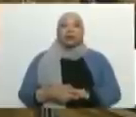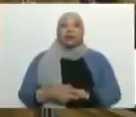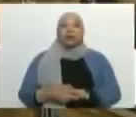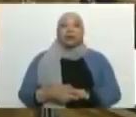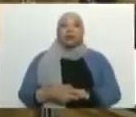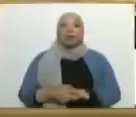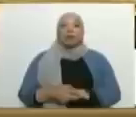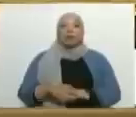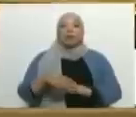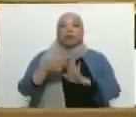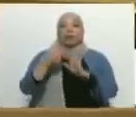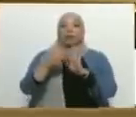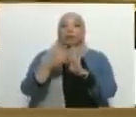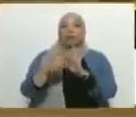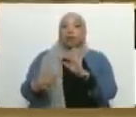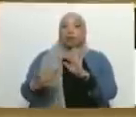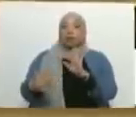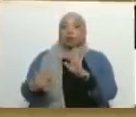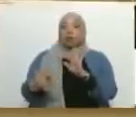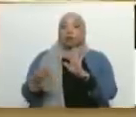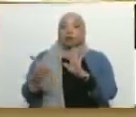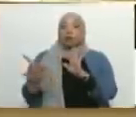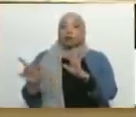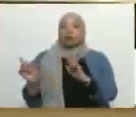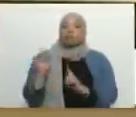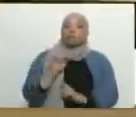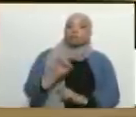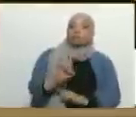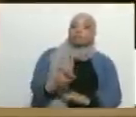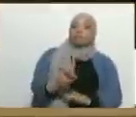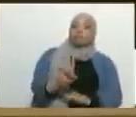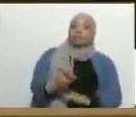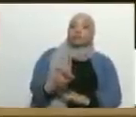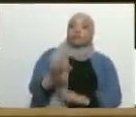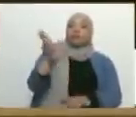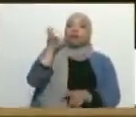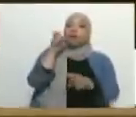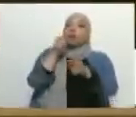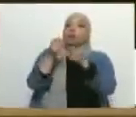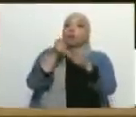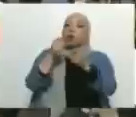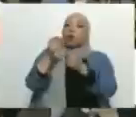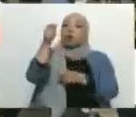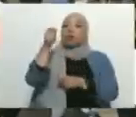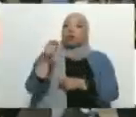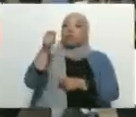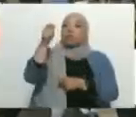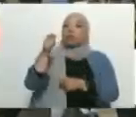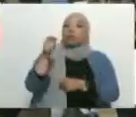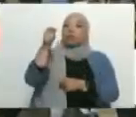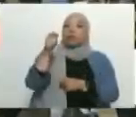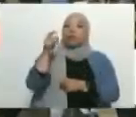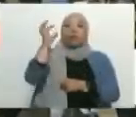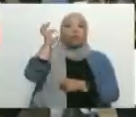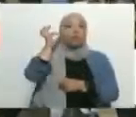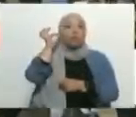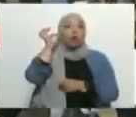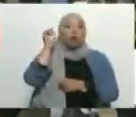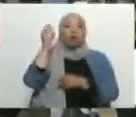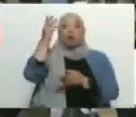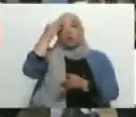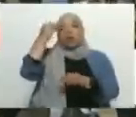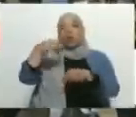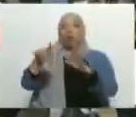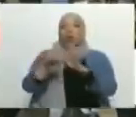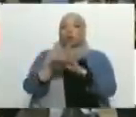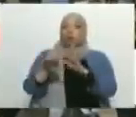Okay. Déjame derecho de palabra. Bien, en parte de las declaraciones de la diputada Mercedes Sánchez, pues quien presentaba este acuerdo en